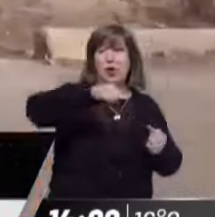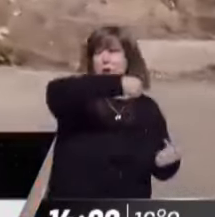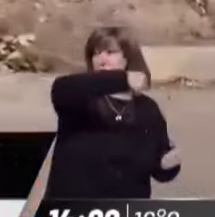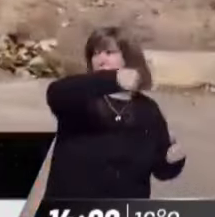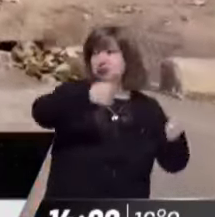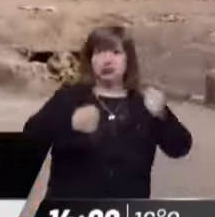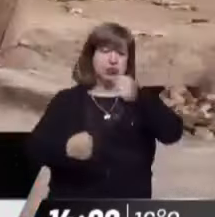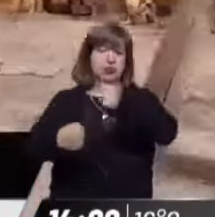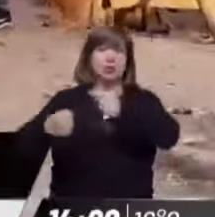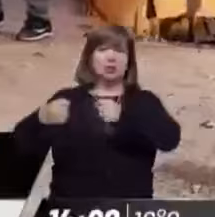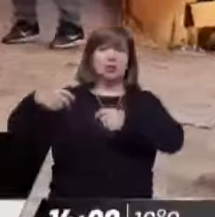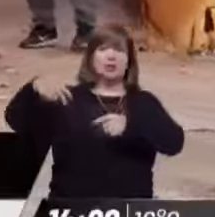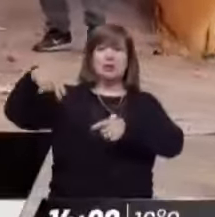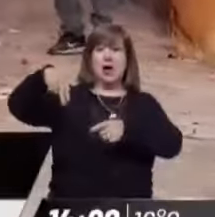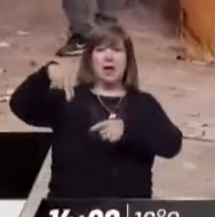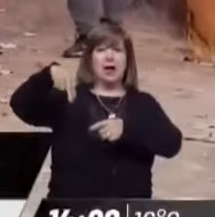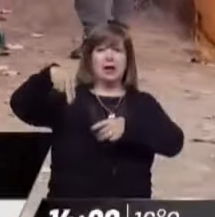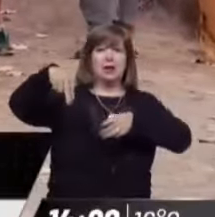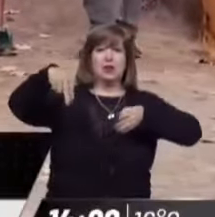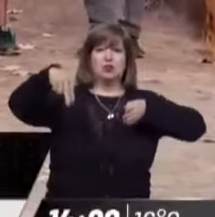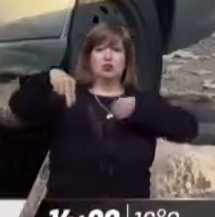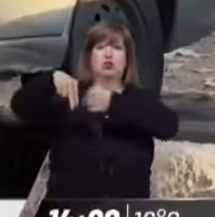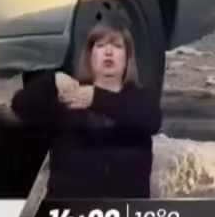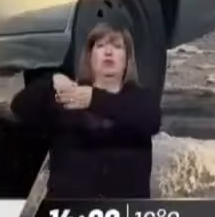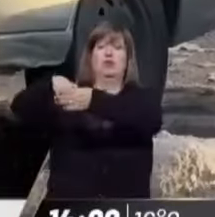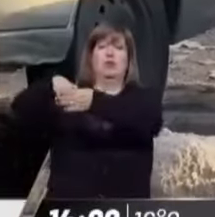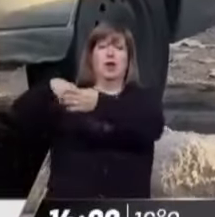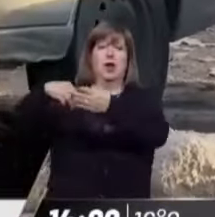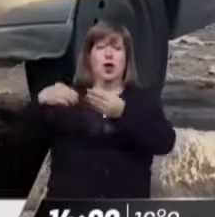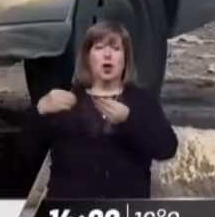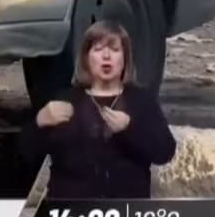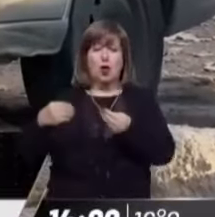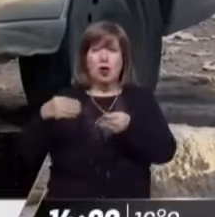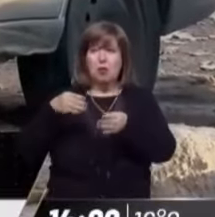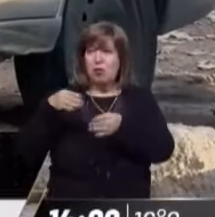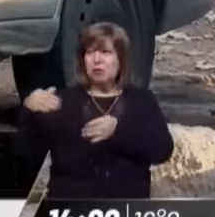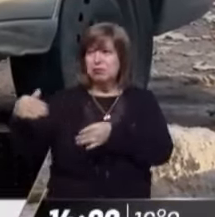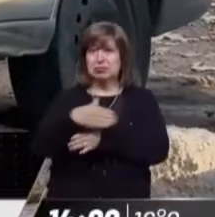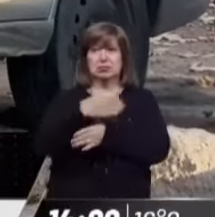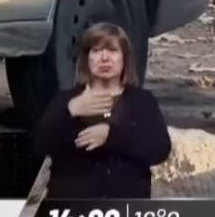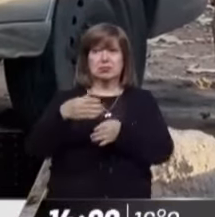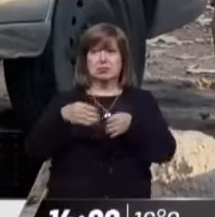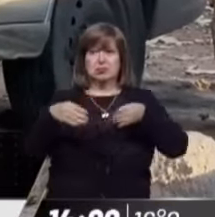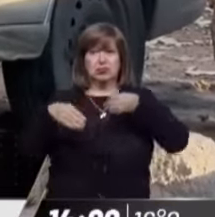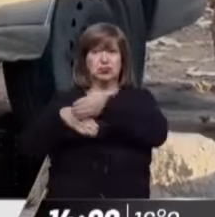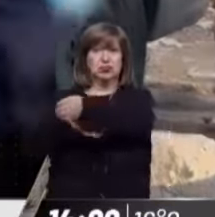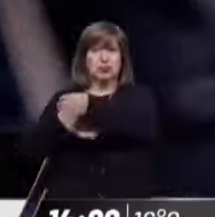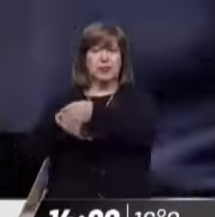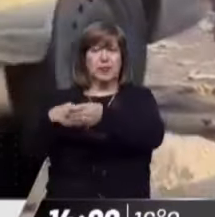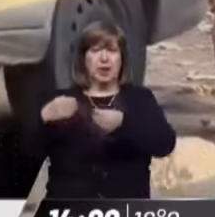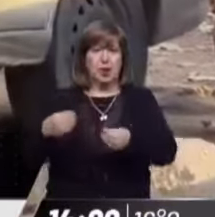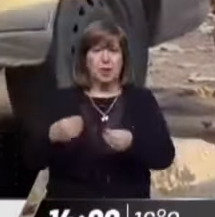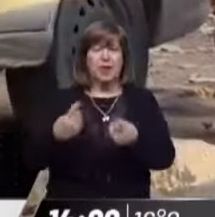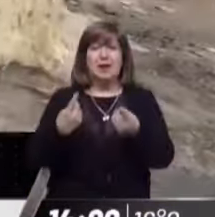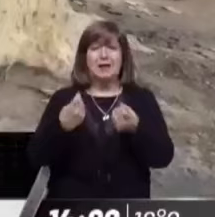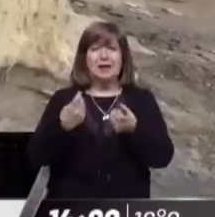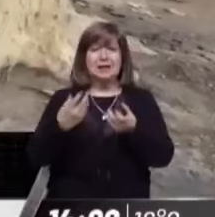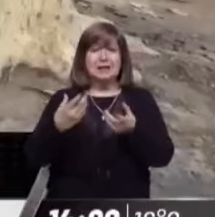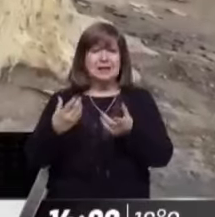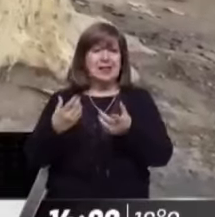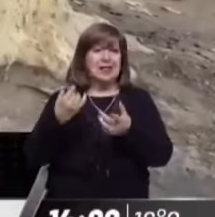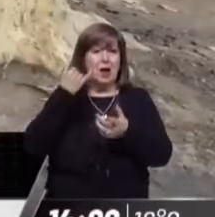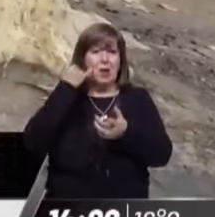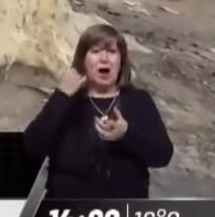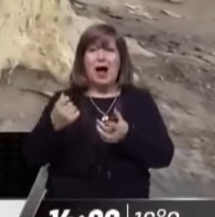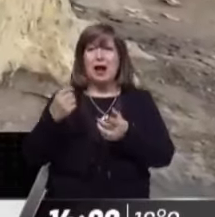criatura en el puente como verás Se ha metido nadie sabe cómo ha terminado el auto en la Vereda necesitamos baden bu lo que sea